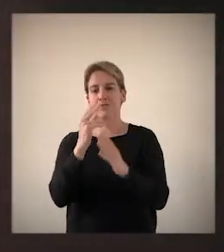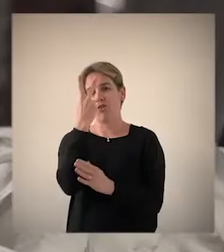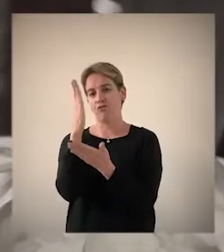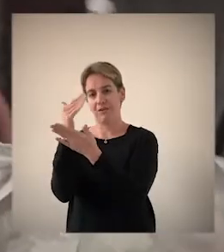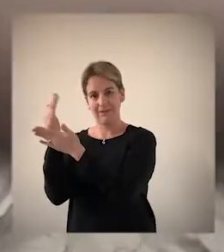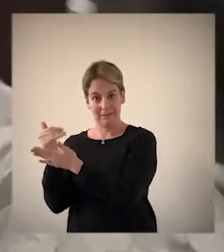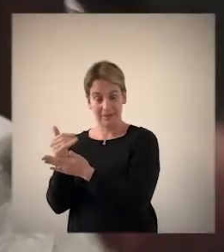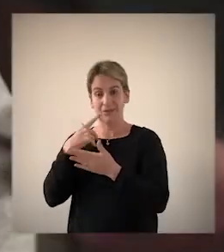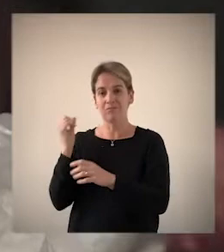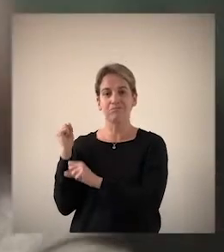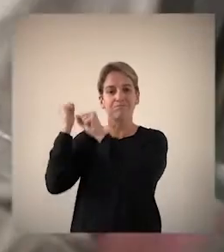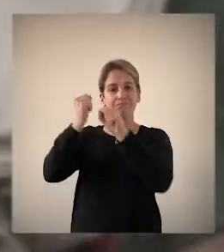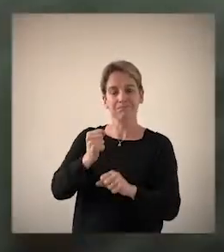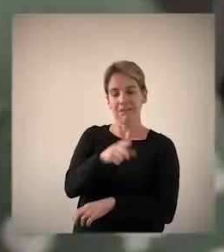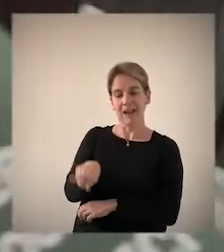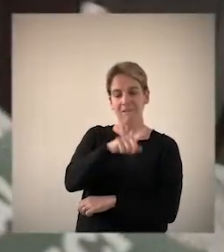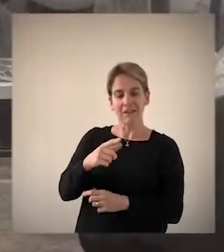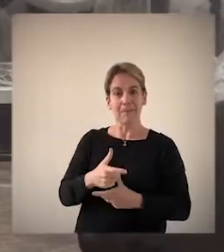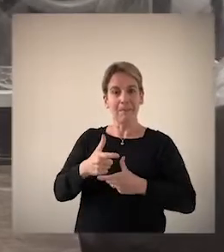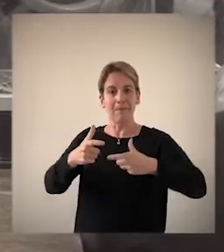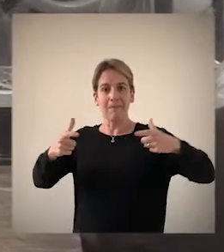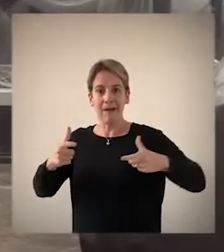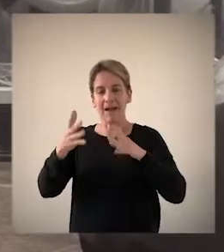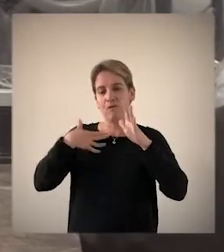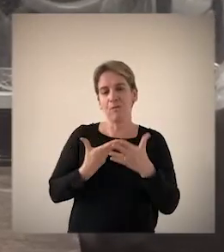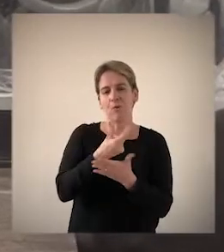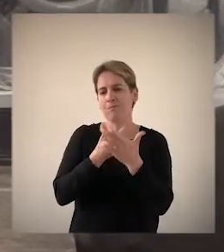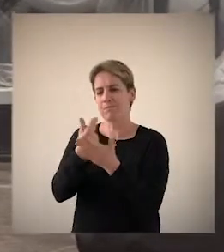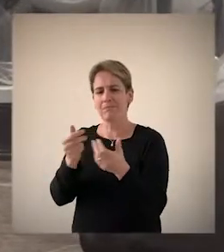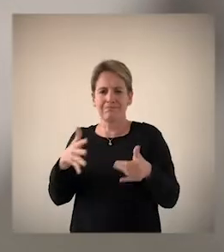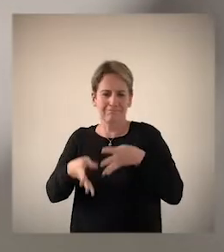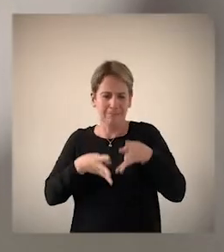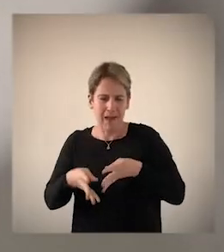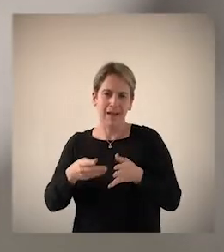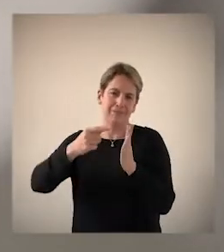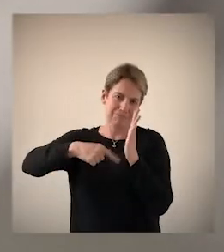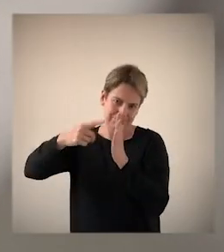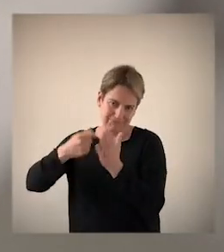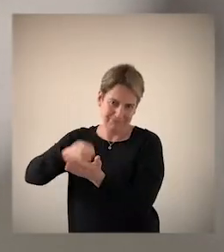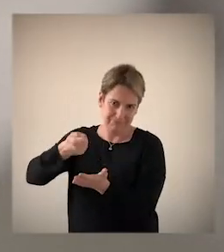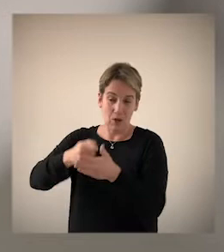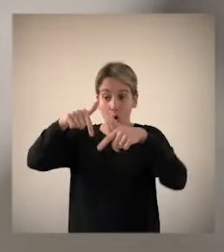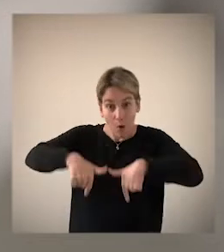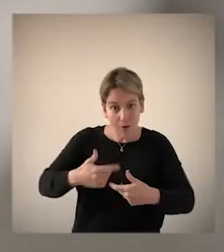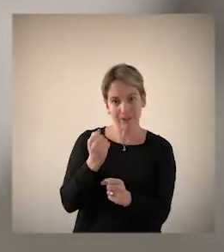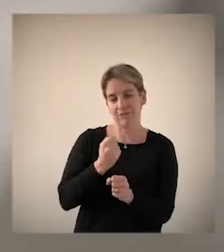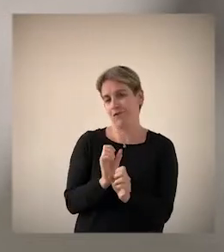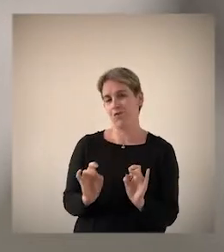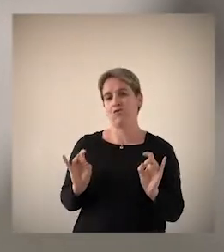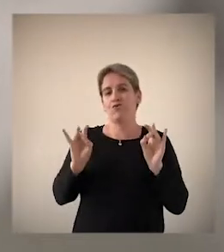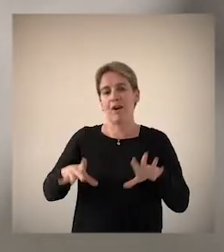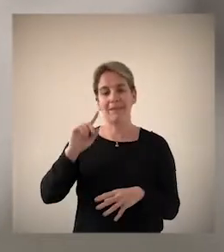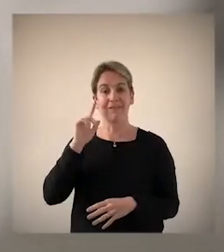casita y dos apartamentos. Inauguramos el lavadero y después fuimos creciendo. Fuimos comprando máquinas en cuotas. Hoy por hoy estamos